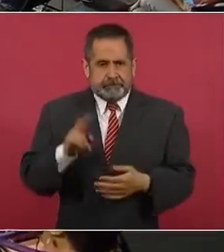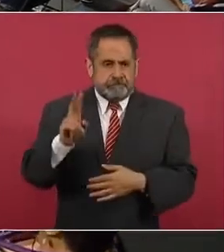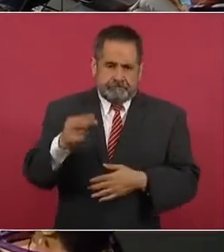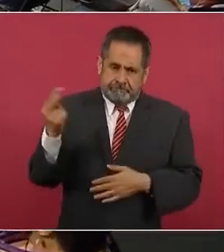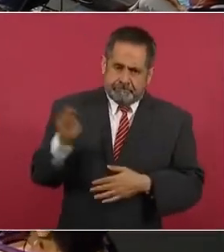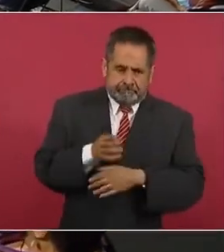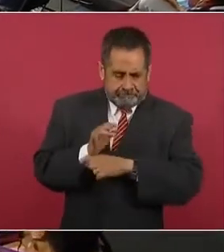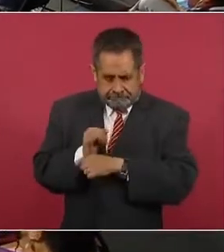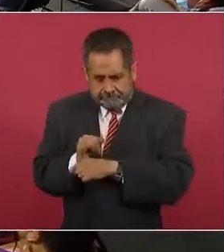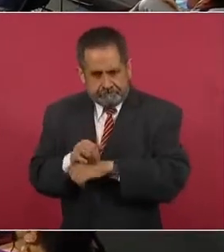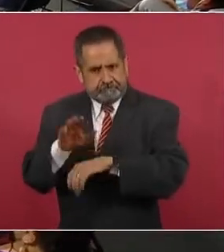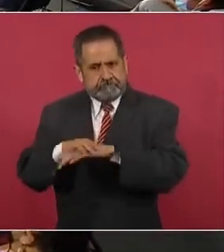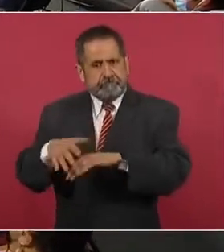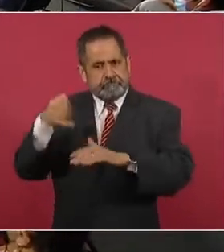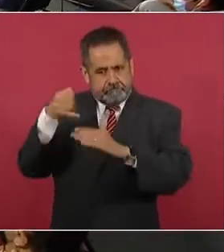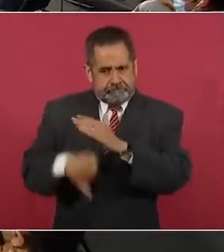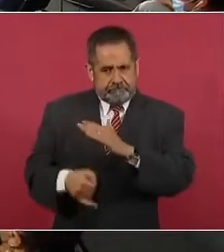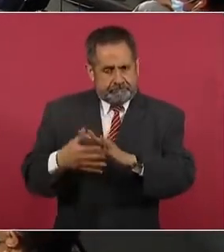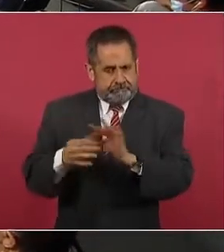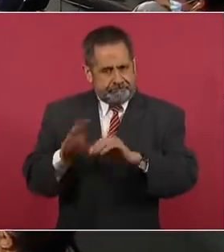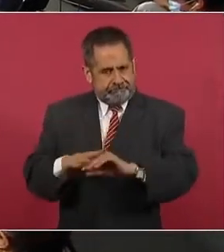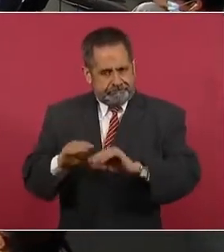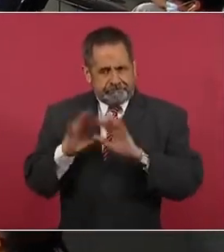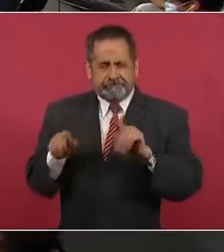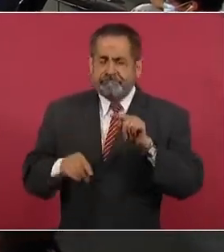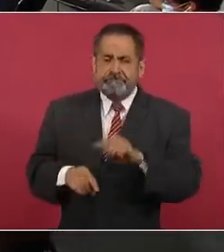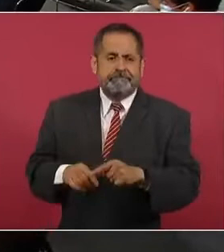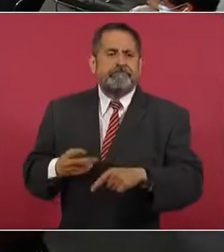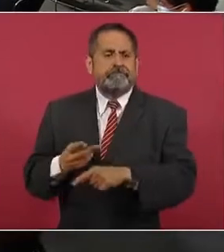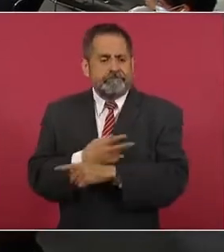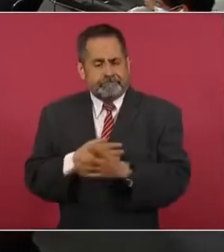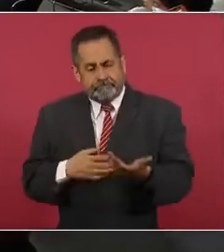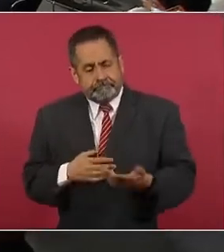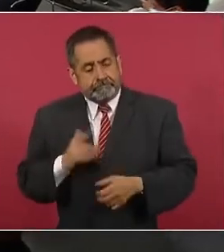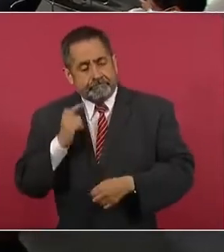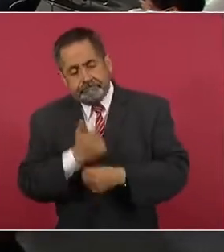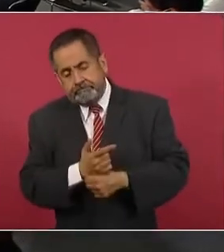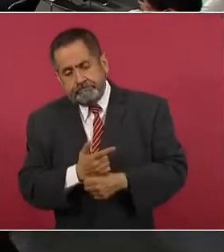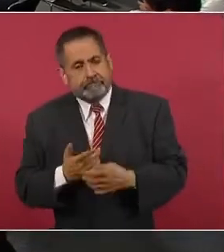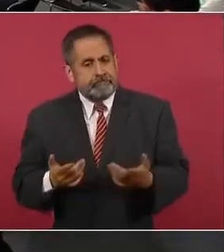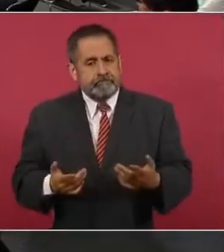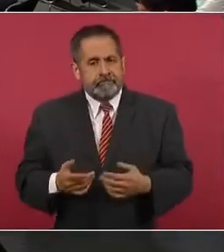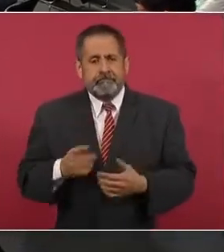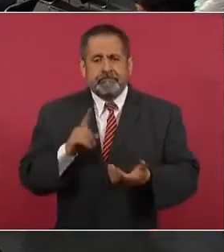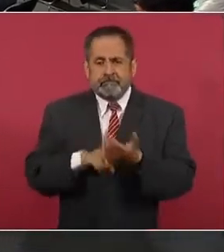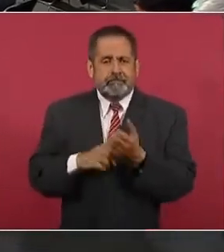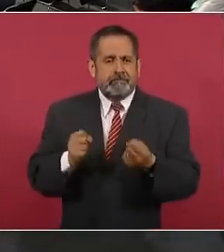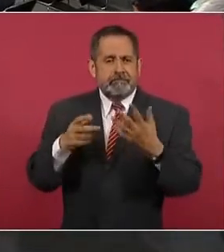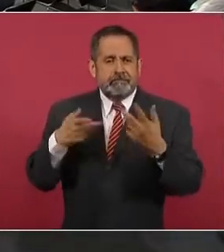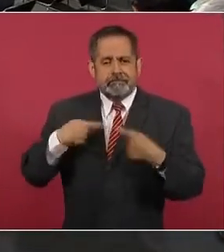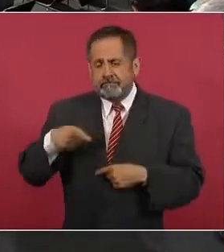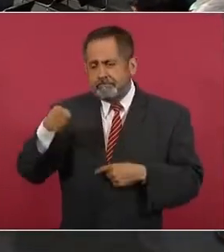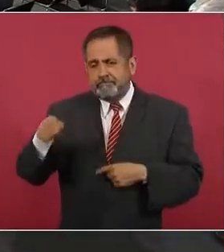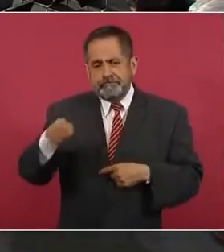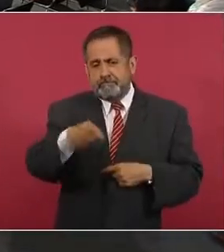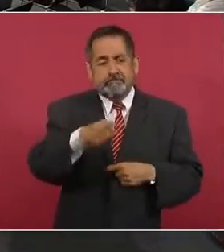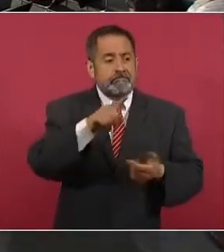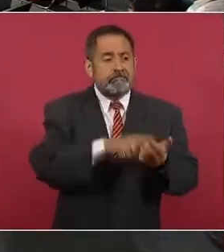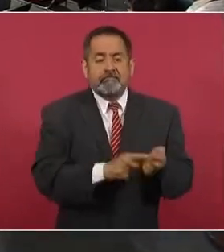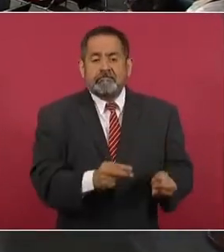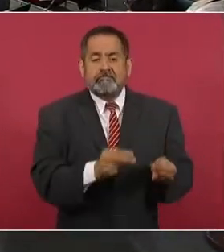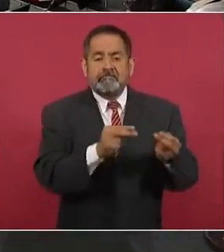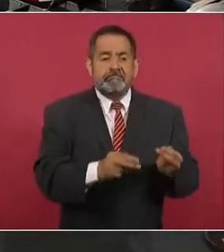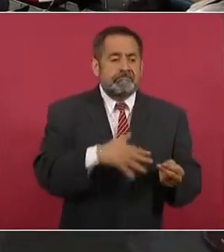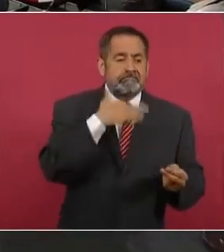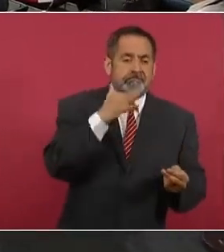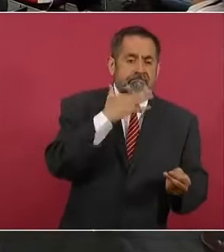investigación bastante fuerte para detectar a más gente que esa era su forma de vida y no